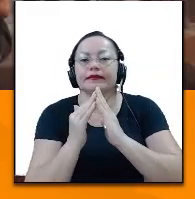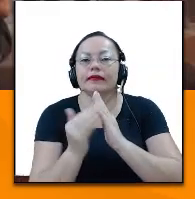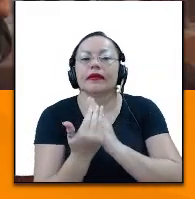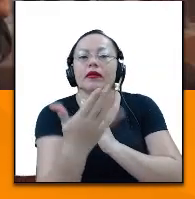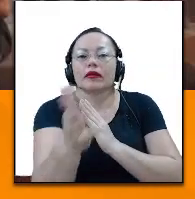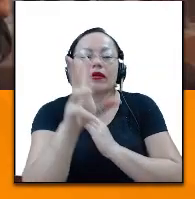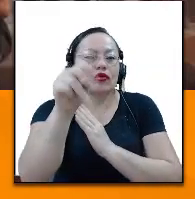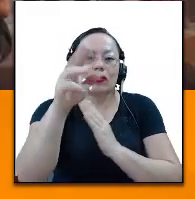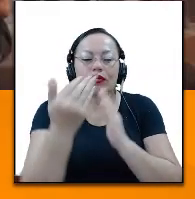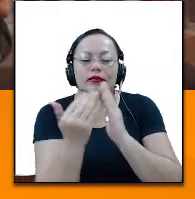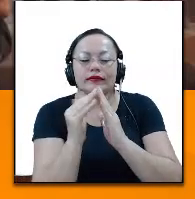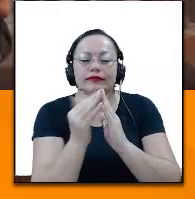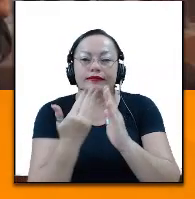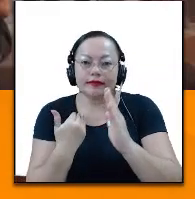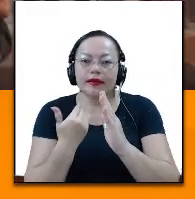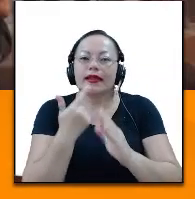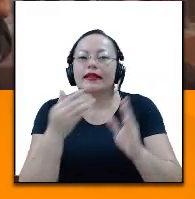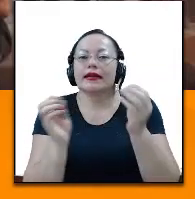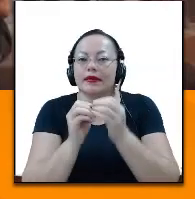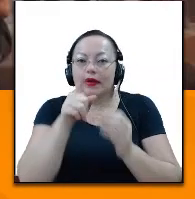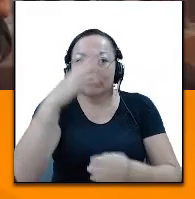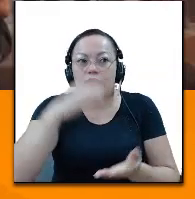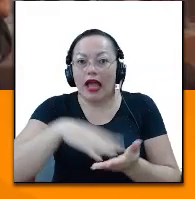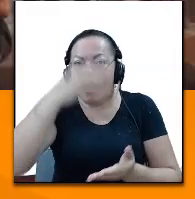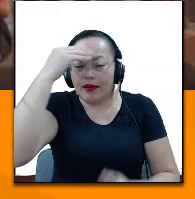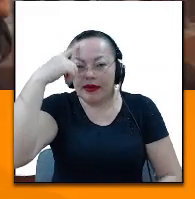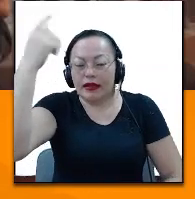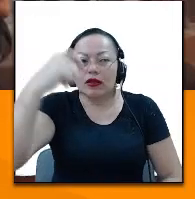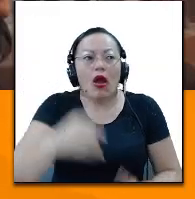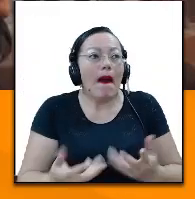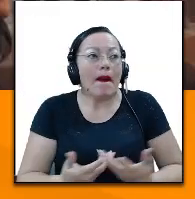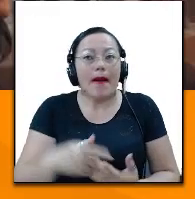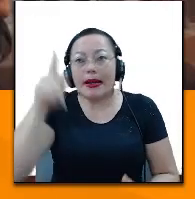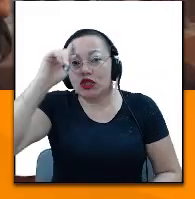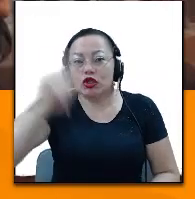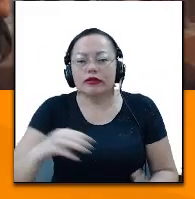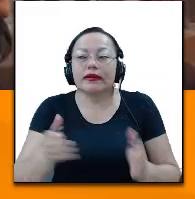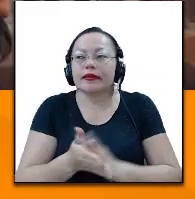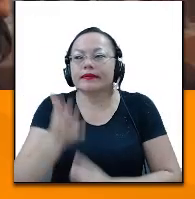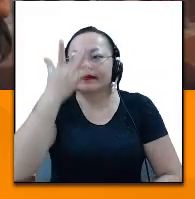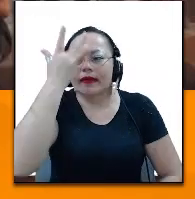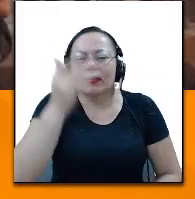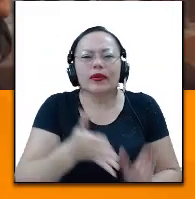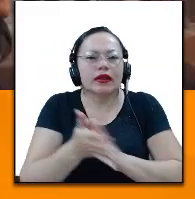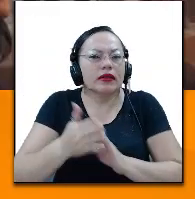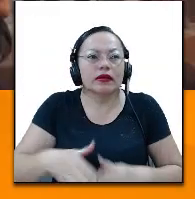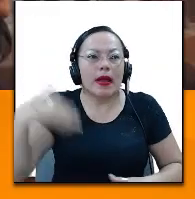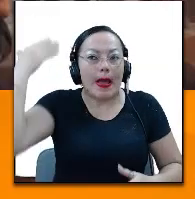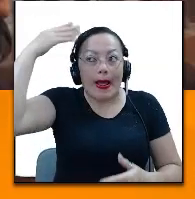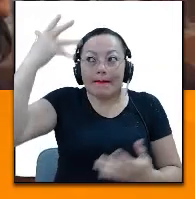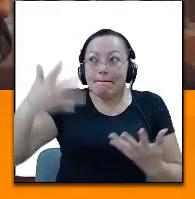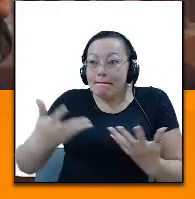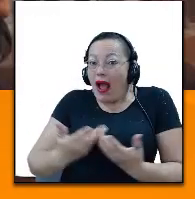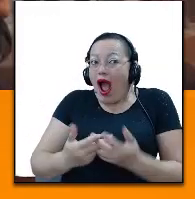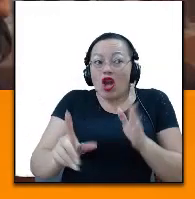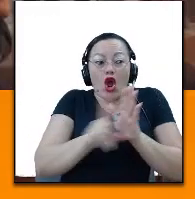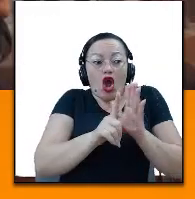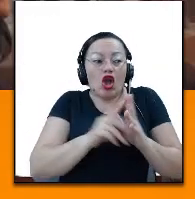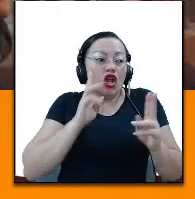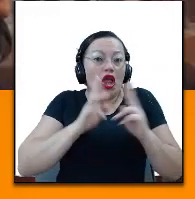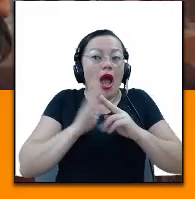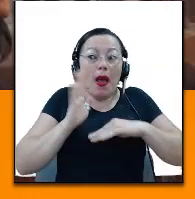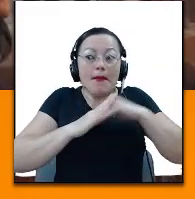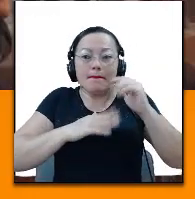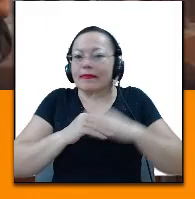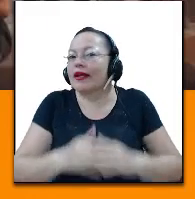moderación. Entonces, para que usted lo tenga en cuenta y después no diga que no sabía, porque el desconocimiento de la ley no lo exime de la sanción y